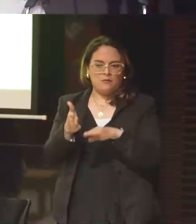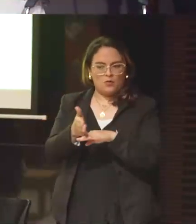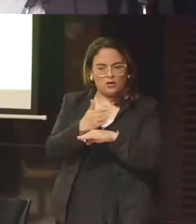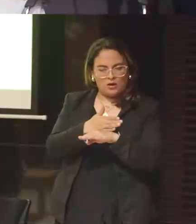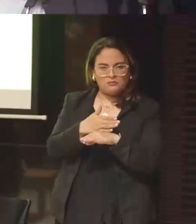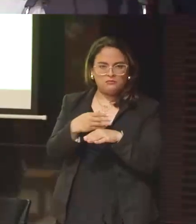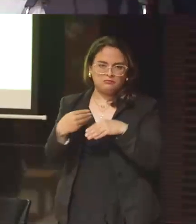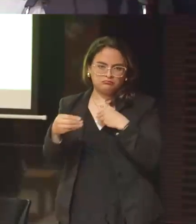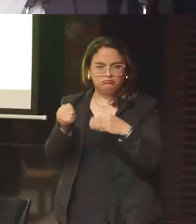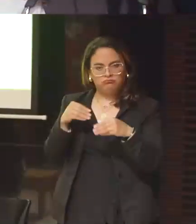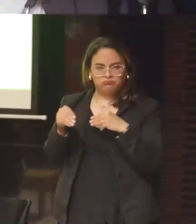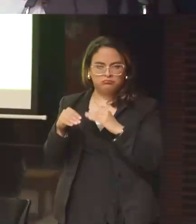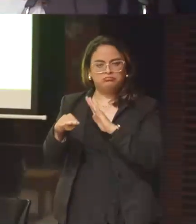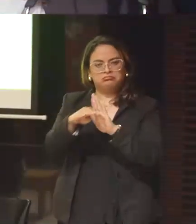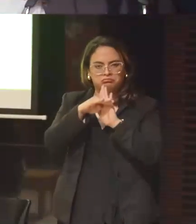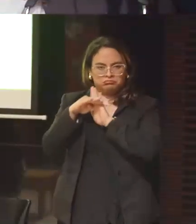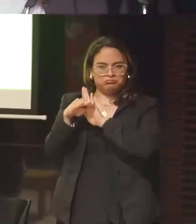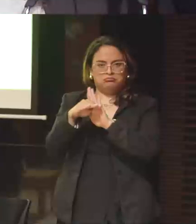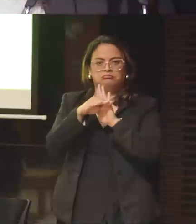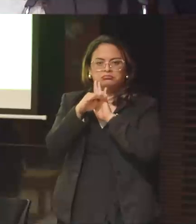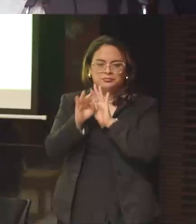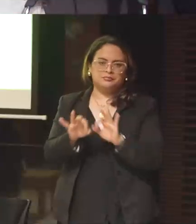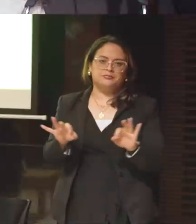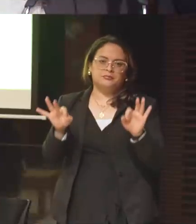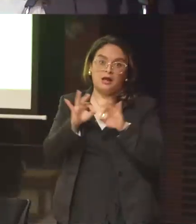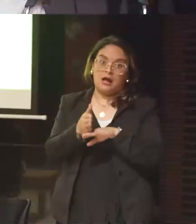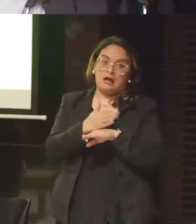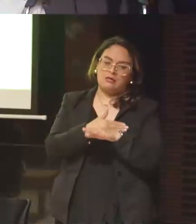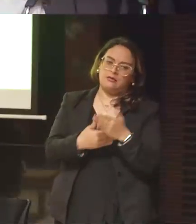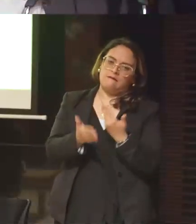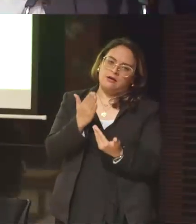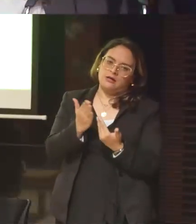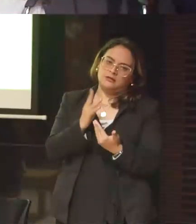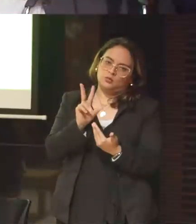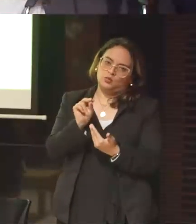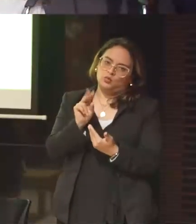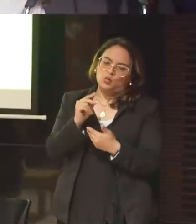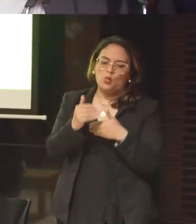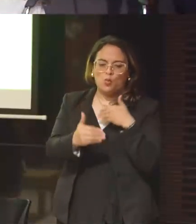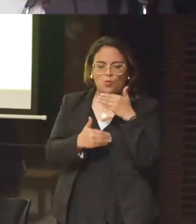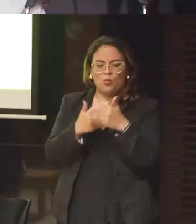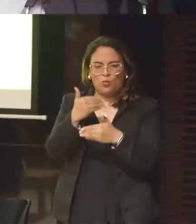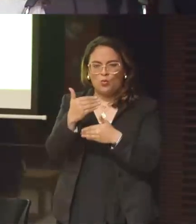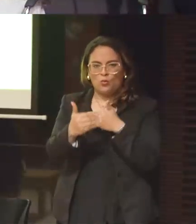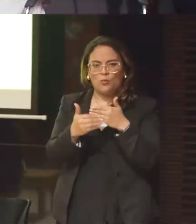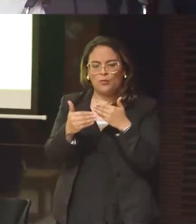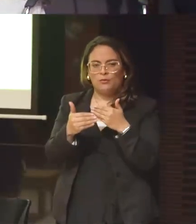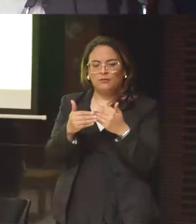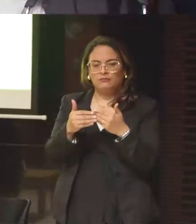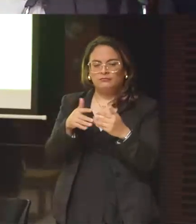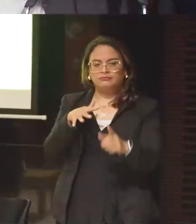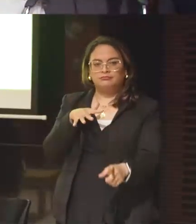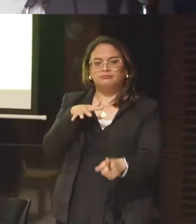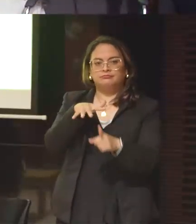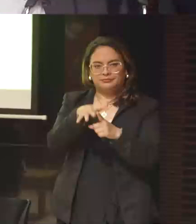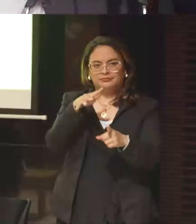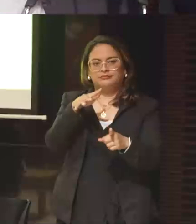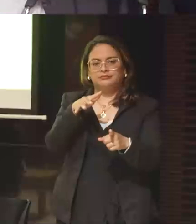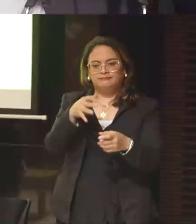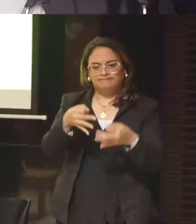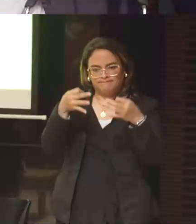más estabilizadas. Pero eso al principio no se puede porque cualquier intervención daña la garantía